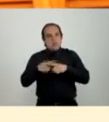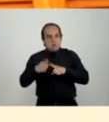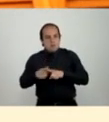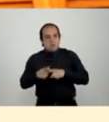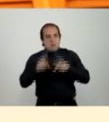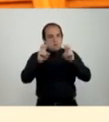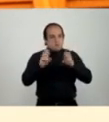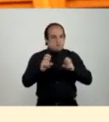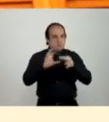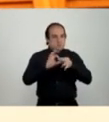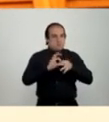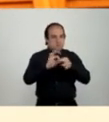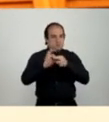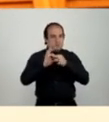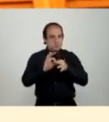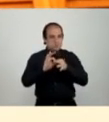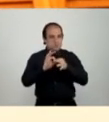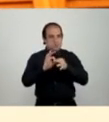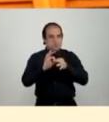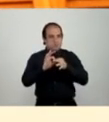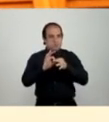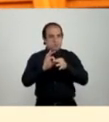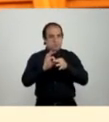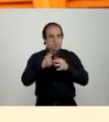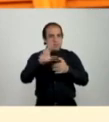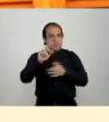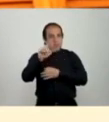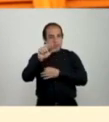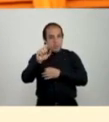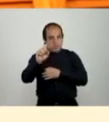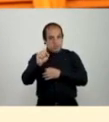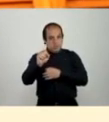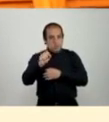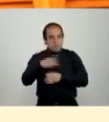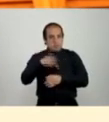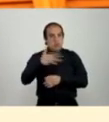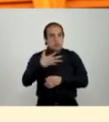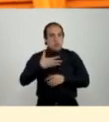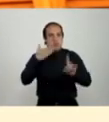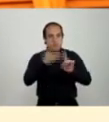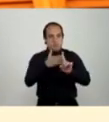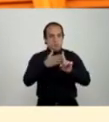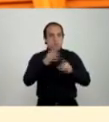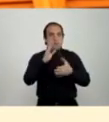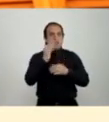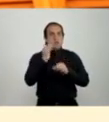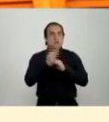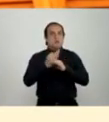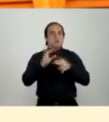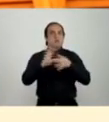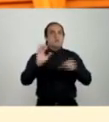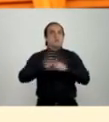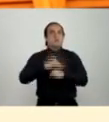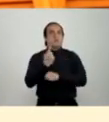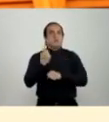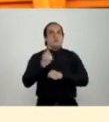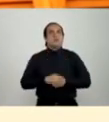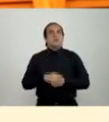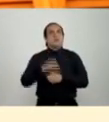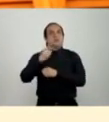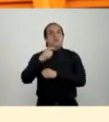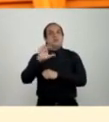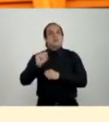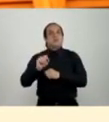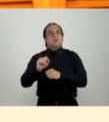pero tenía su gracia y ahora veremos por qué. Santiago. Bueno, pues muchas gracias,